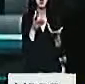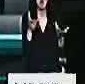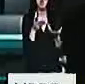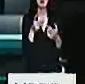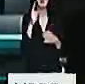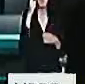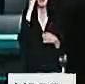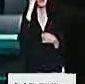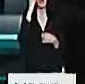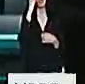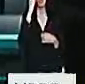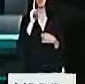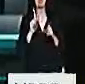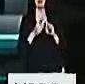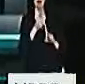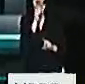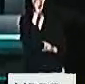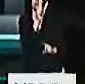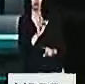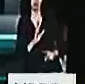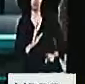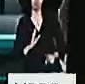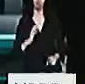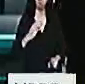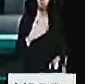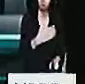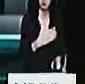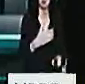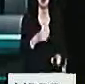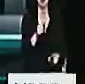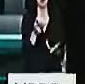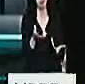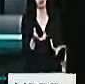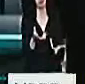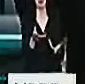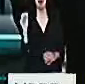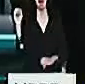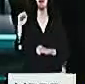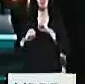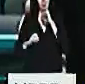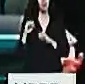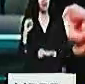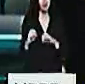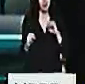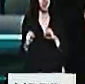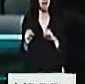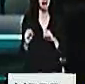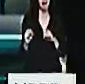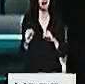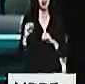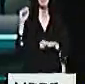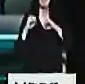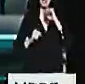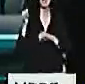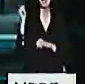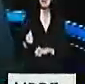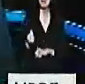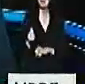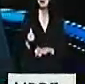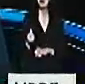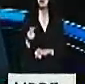desde la perspectiva del paciente, ¿sí? Algo que hacen mucho, digamos, las empresas, ¿no es cierto?, que se ponen siempre